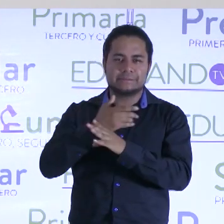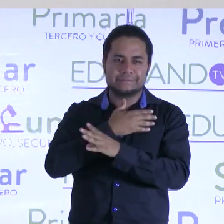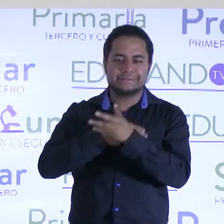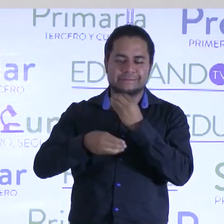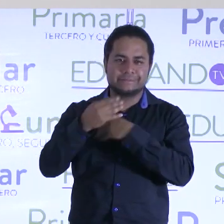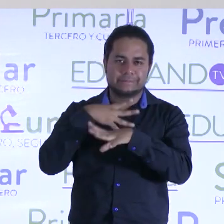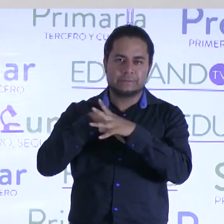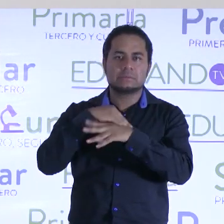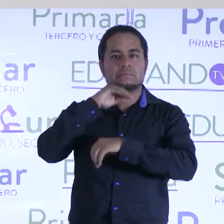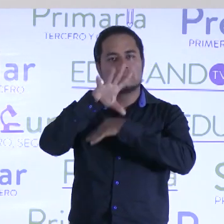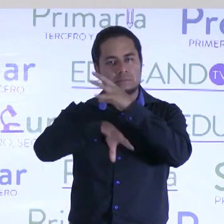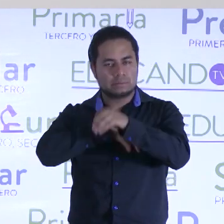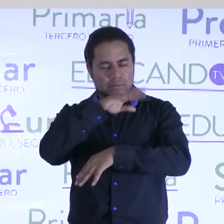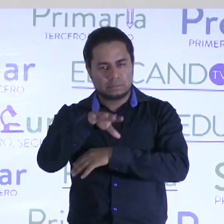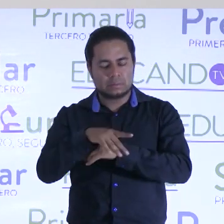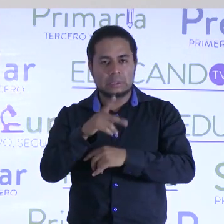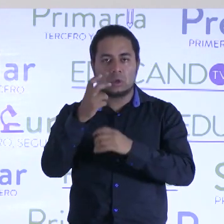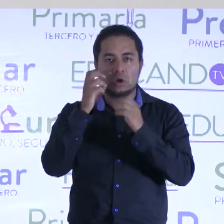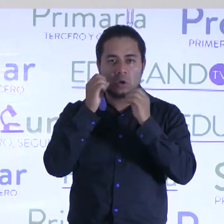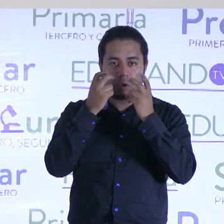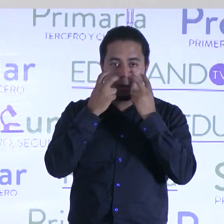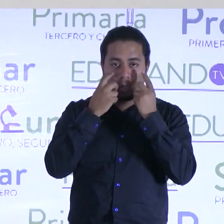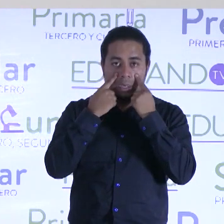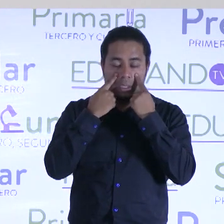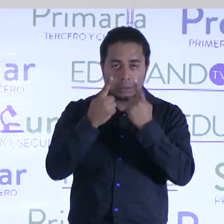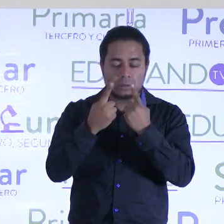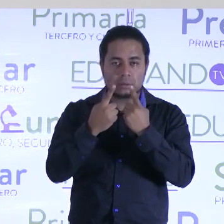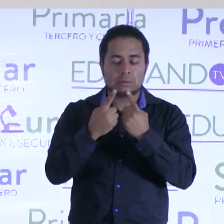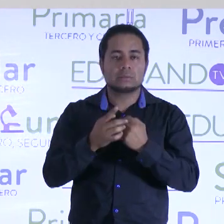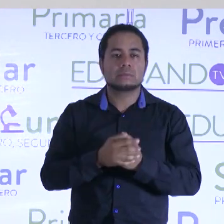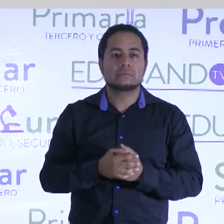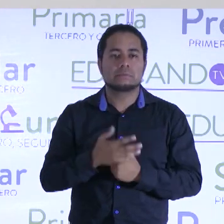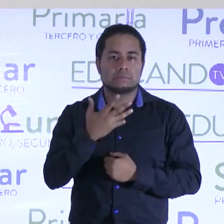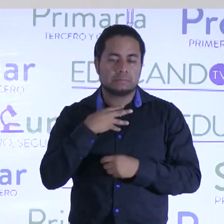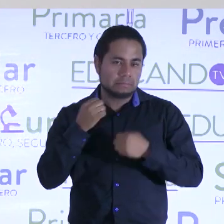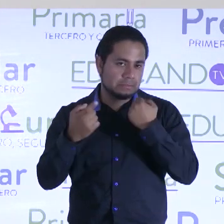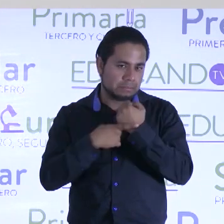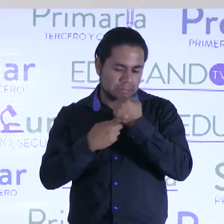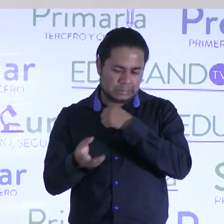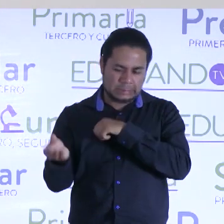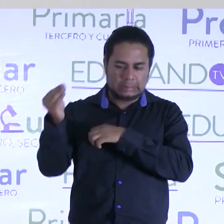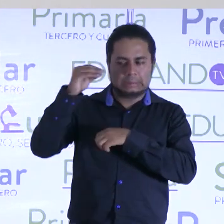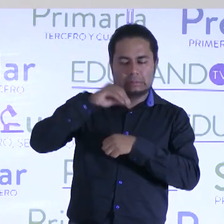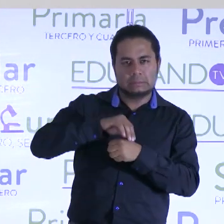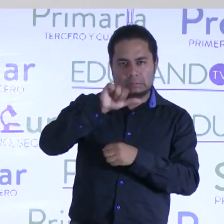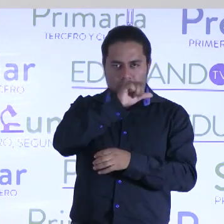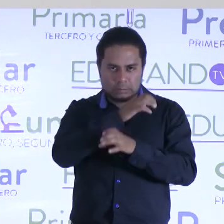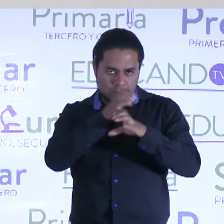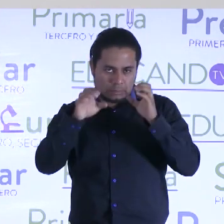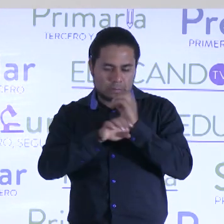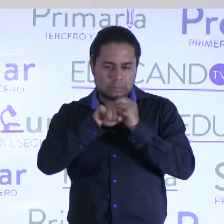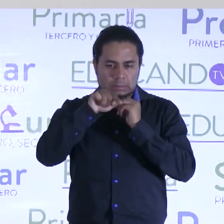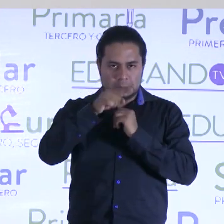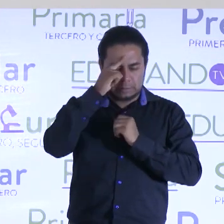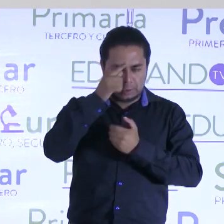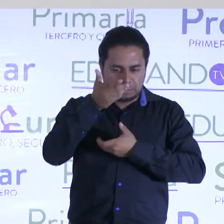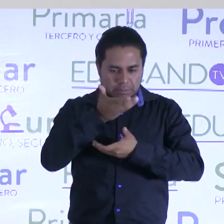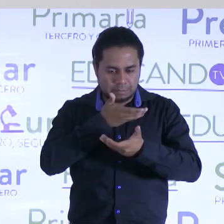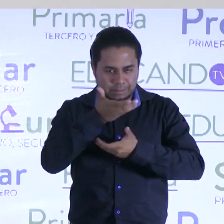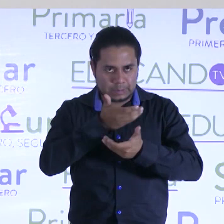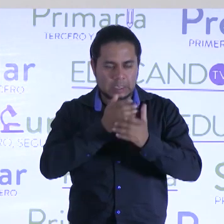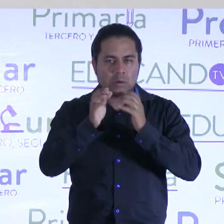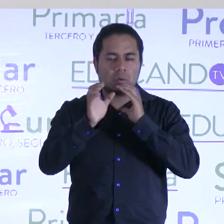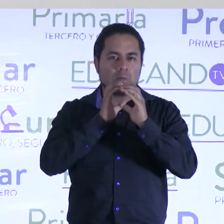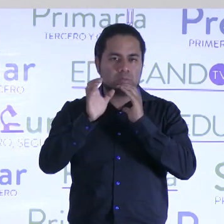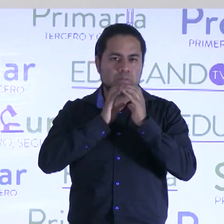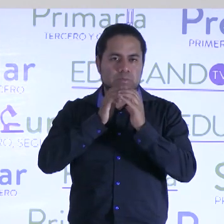antes recibido. Mucha atención, porque existe una cosa más, un elemento más en este proceso